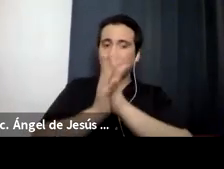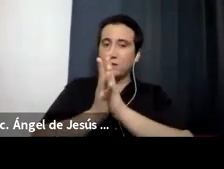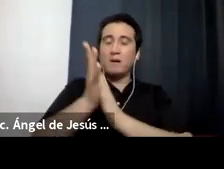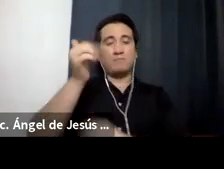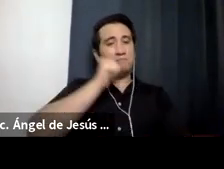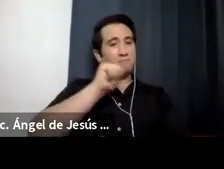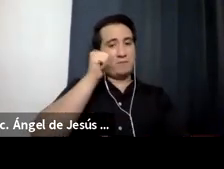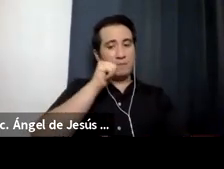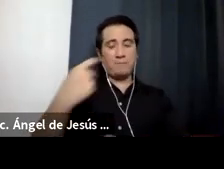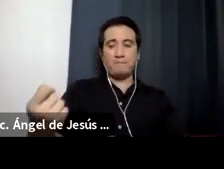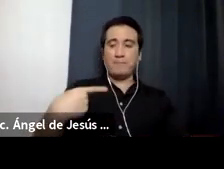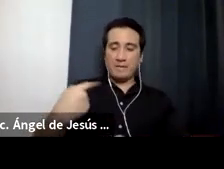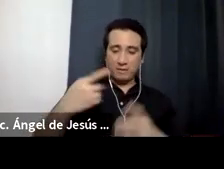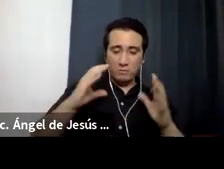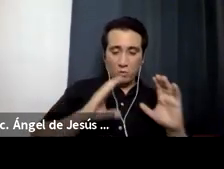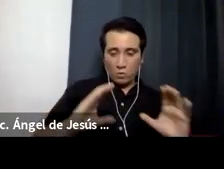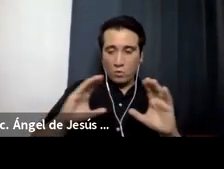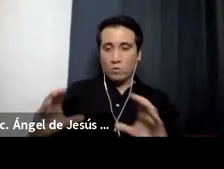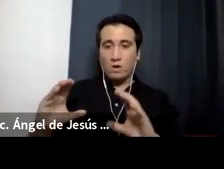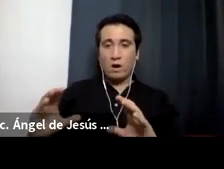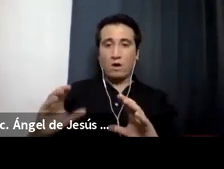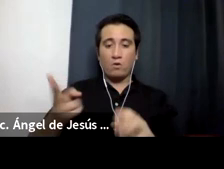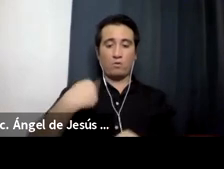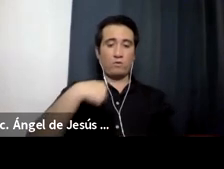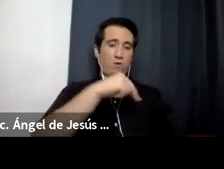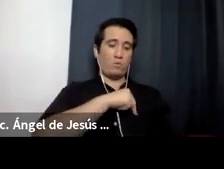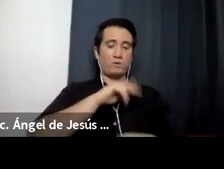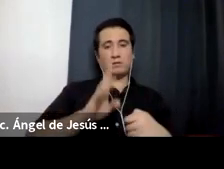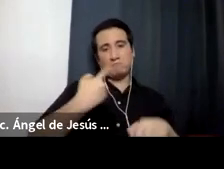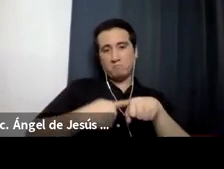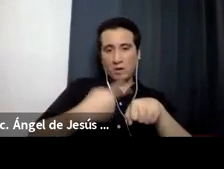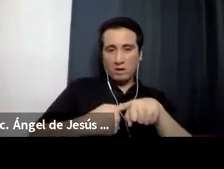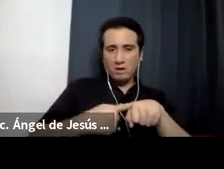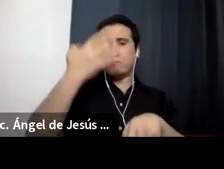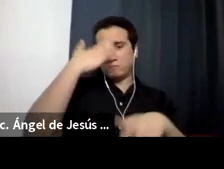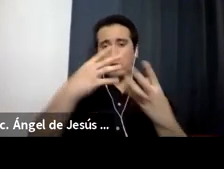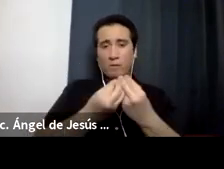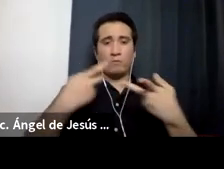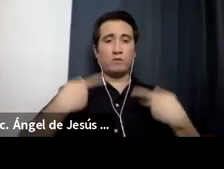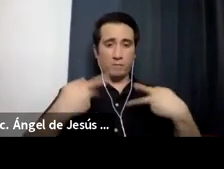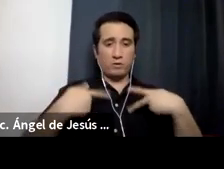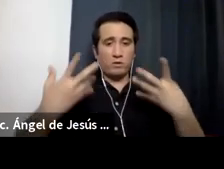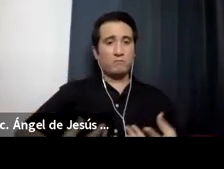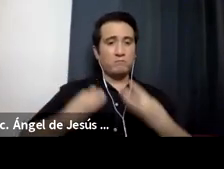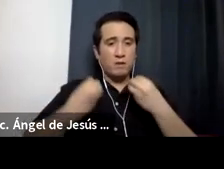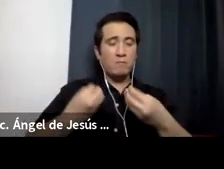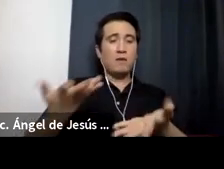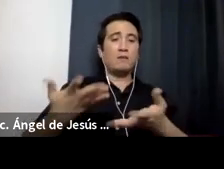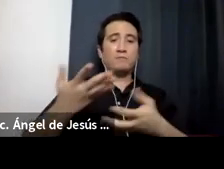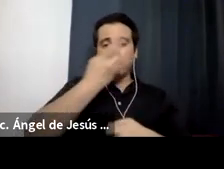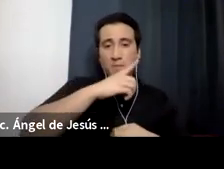en el autocuidado de nuestro propio padecimiento. Sabemos que las personas que viven con diabetes o sus